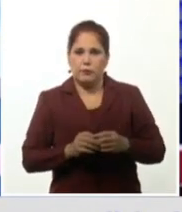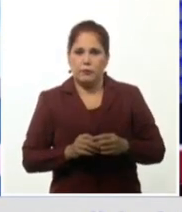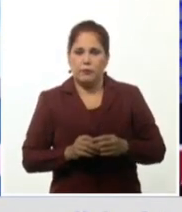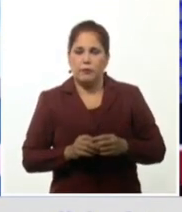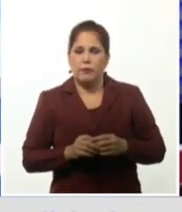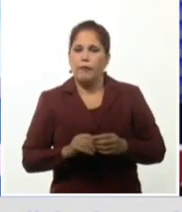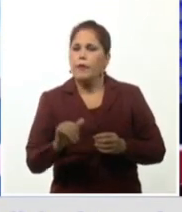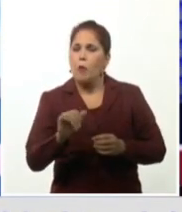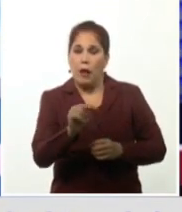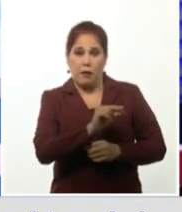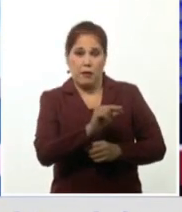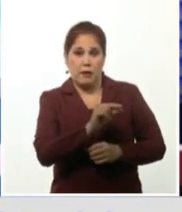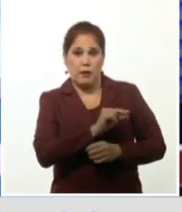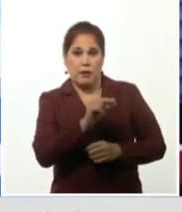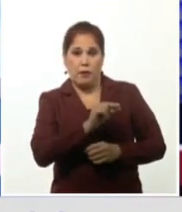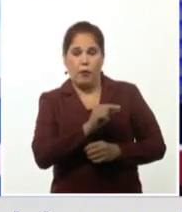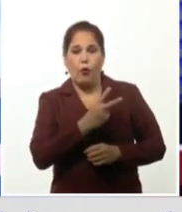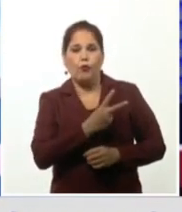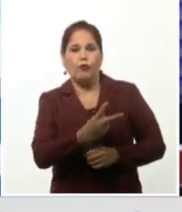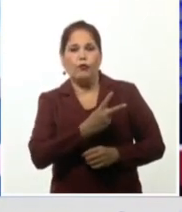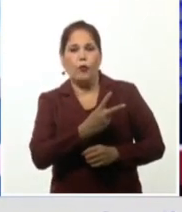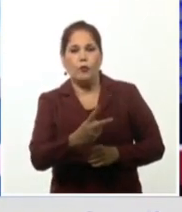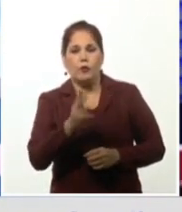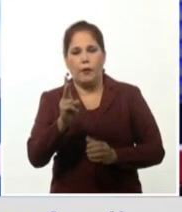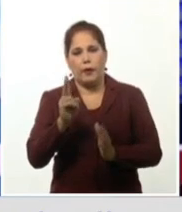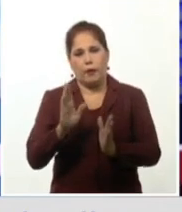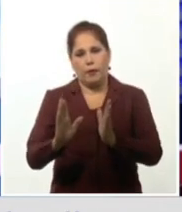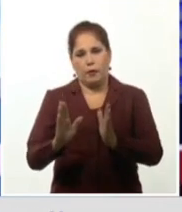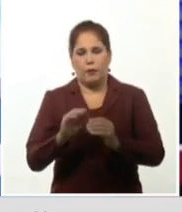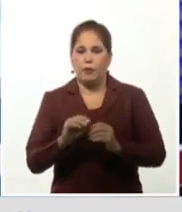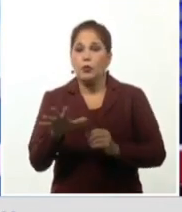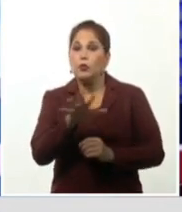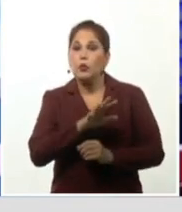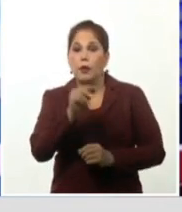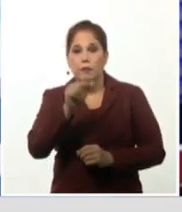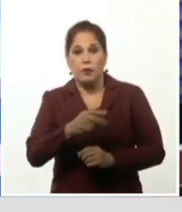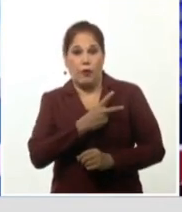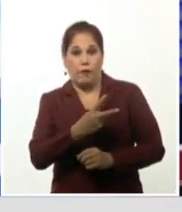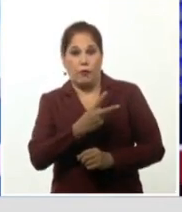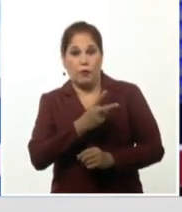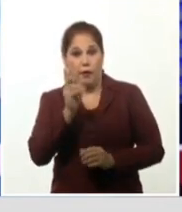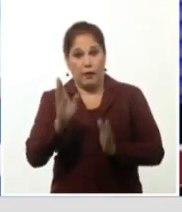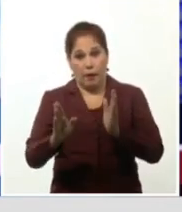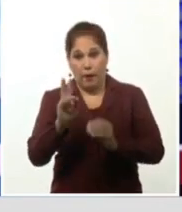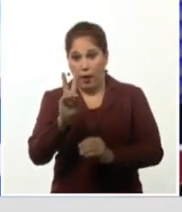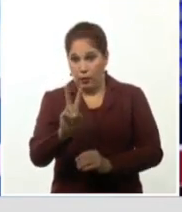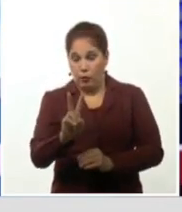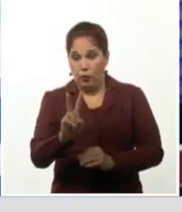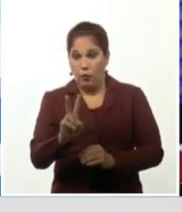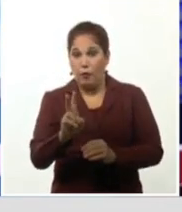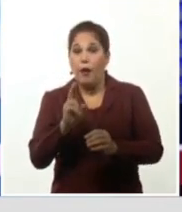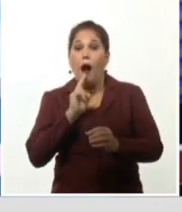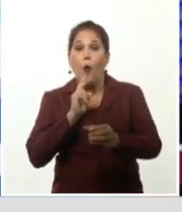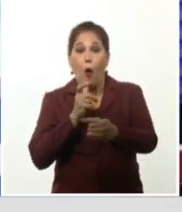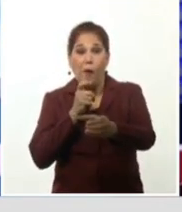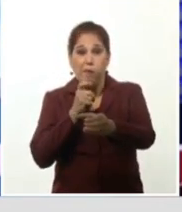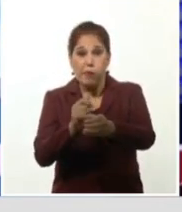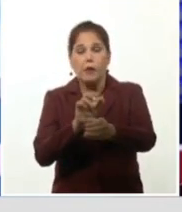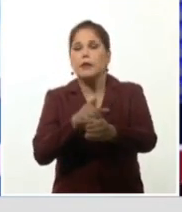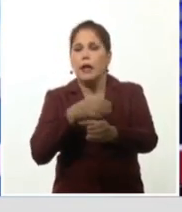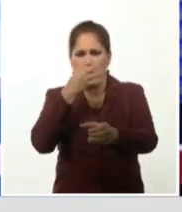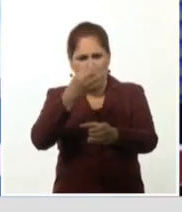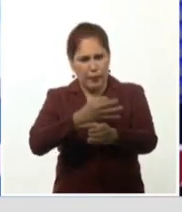más recientemente con los voluntarios del fase 2. Todos los voluntarios de fase 2 que recibieron placebo ya se les notificó y